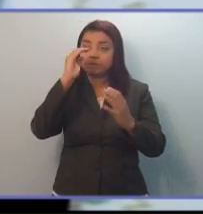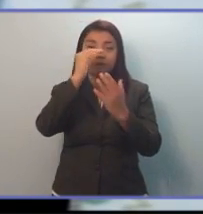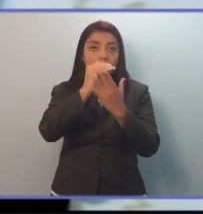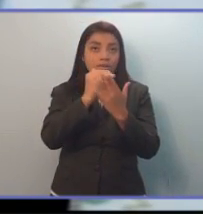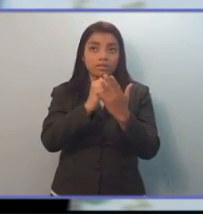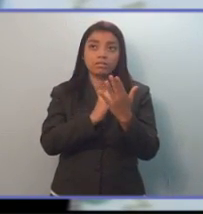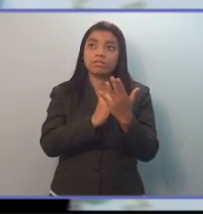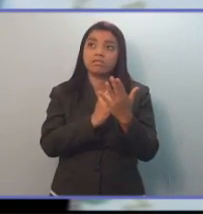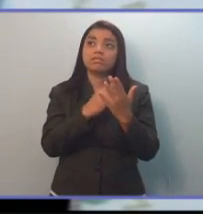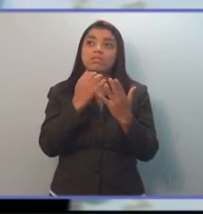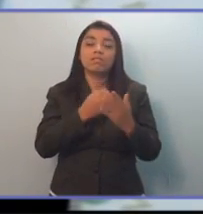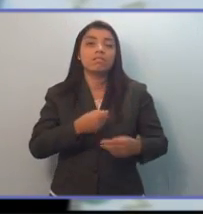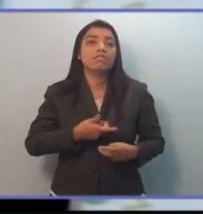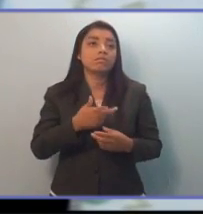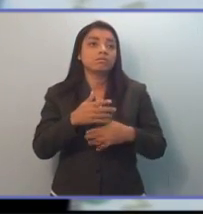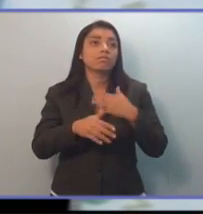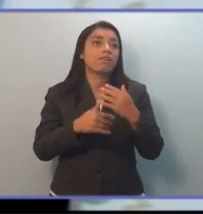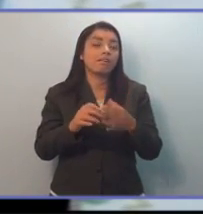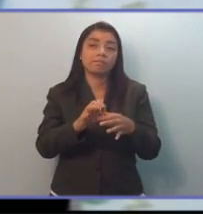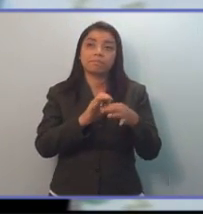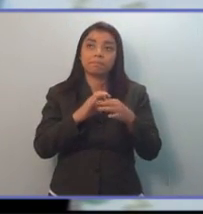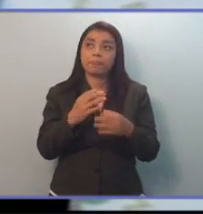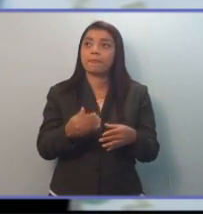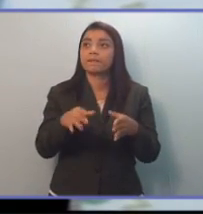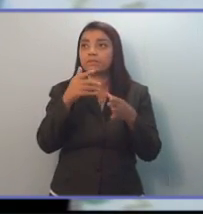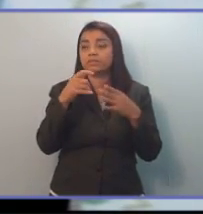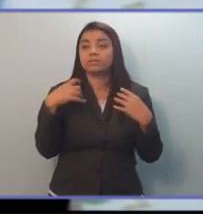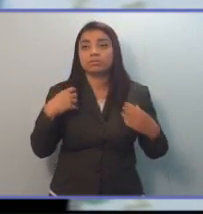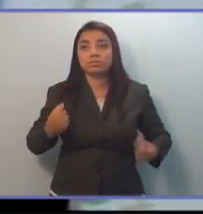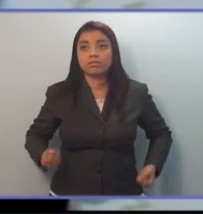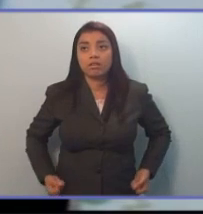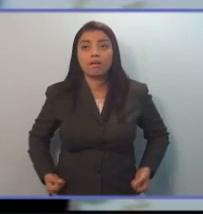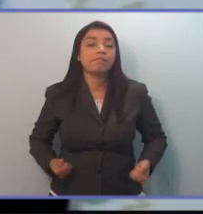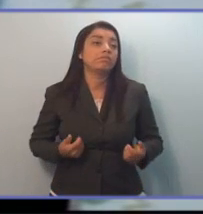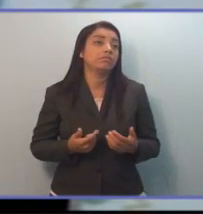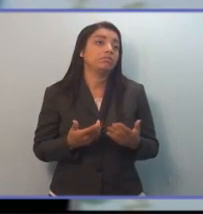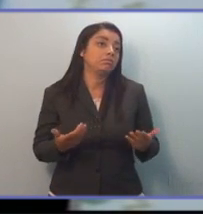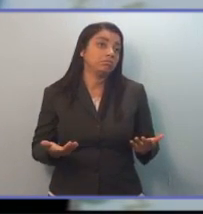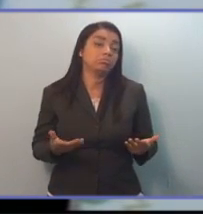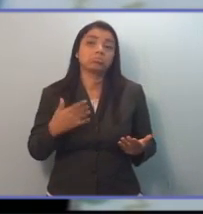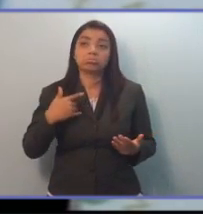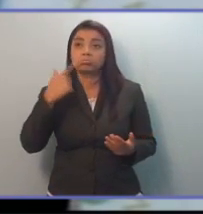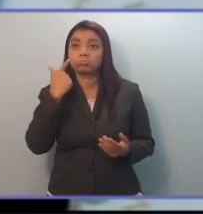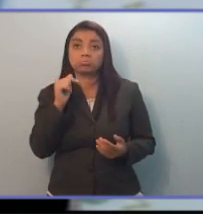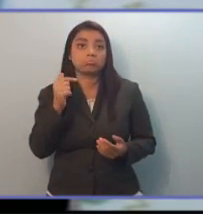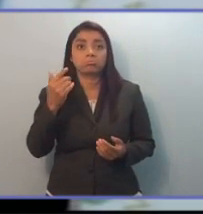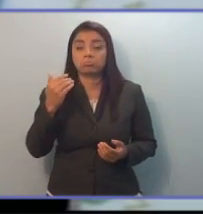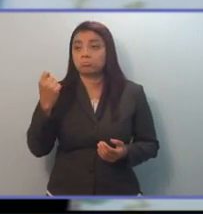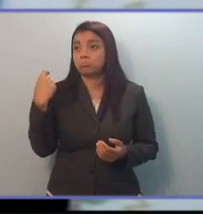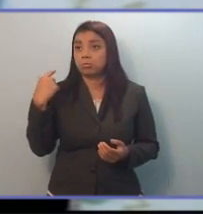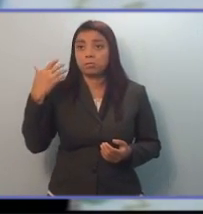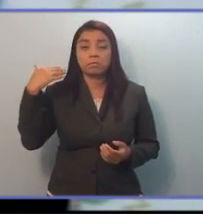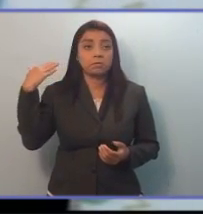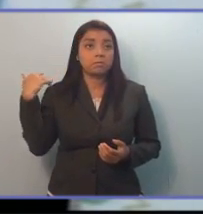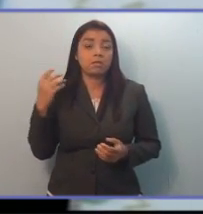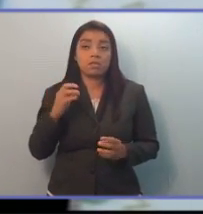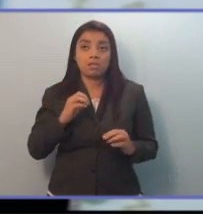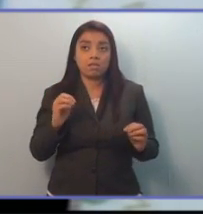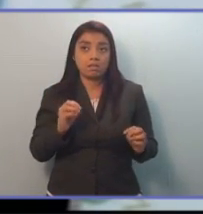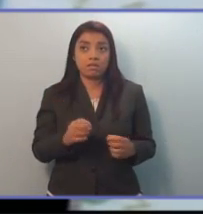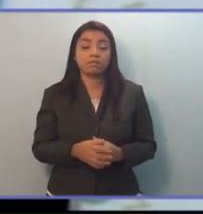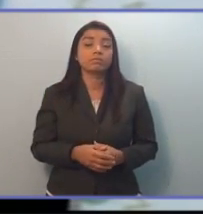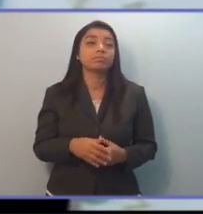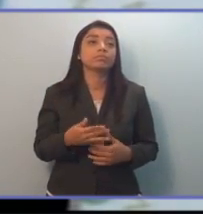habla de que debe haber colaboración entre los órganos del Estado, cosa que en los últimos tiempos creo que no ha habido. Pero